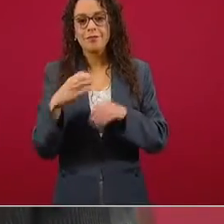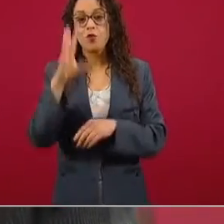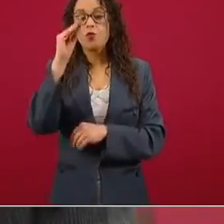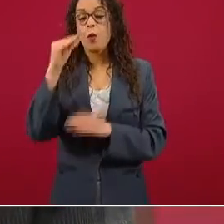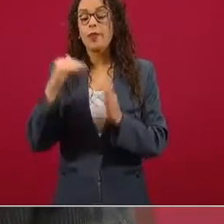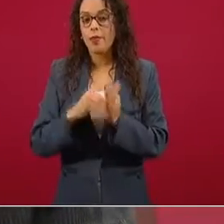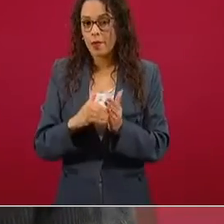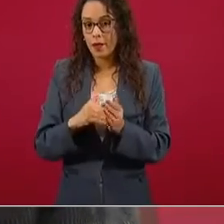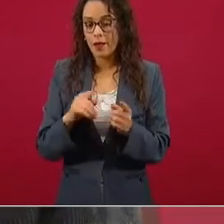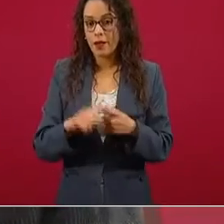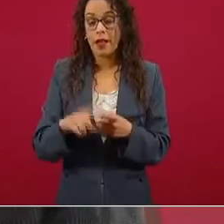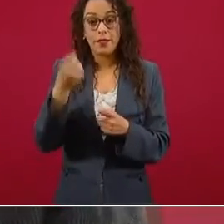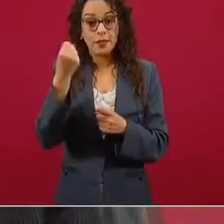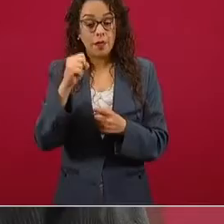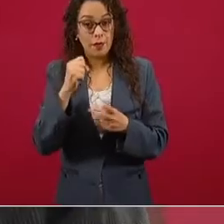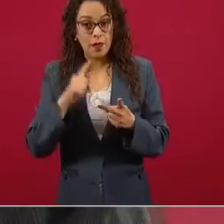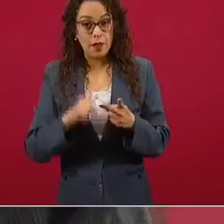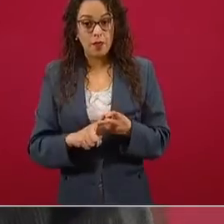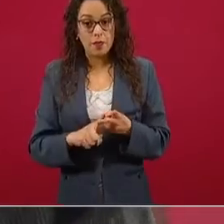septiembre